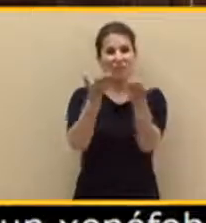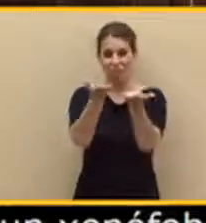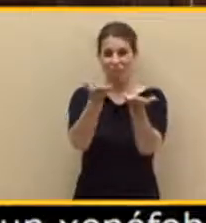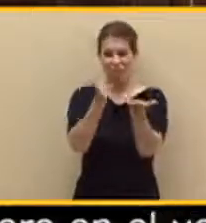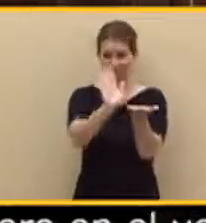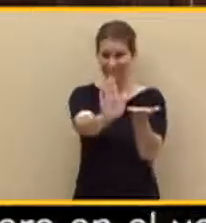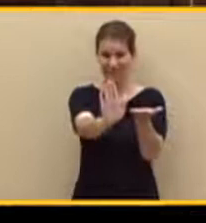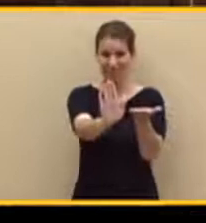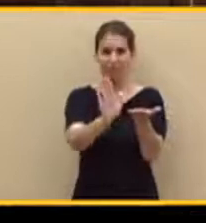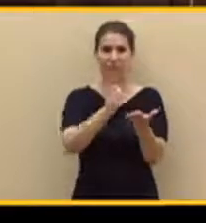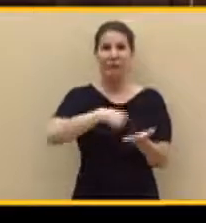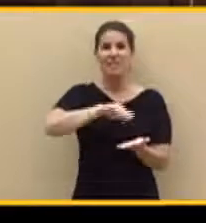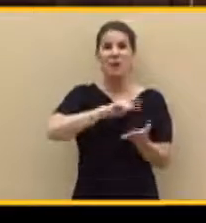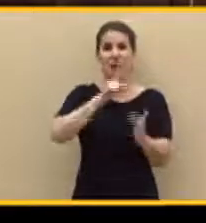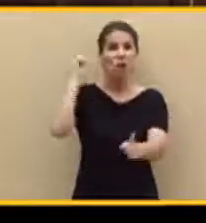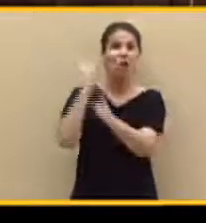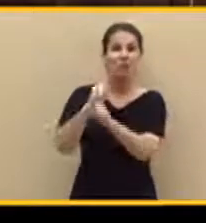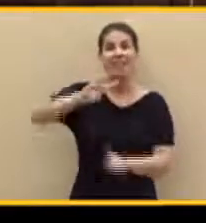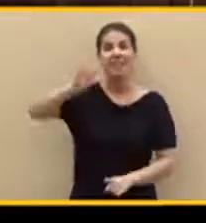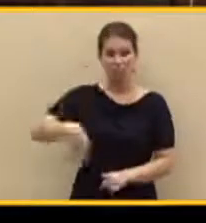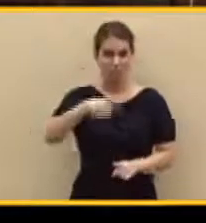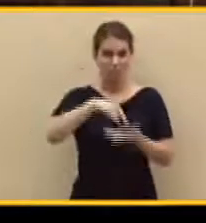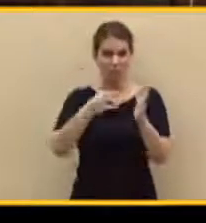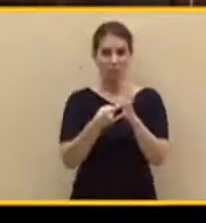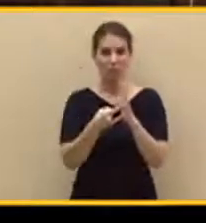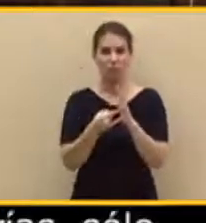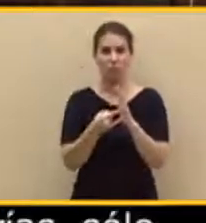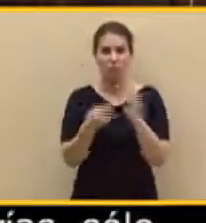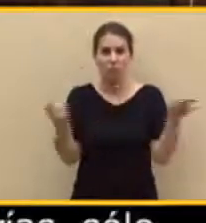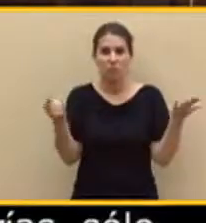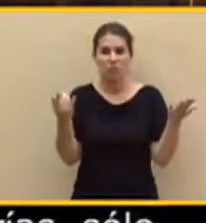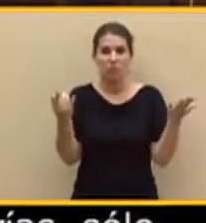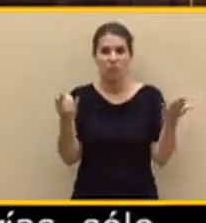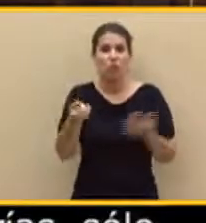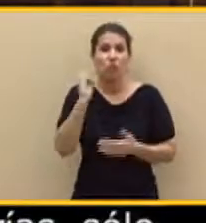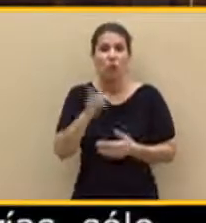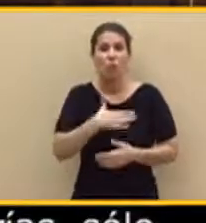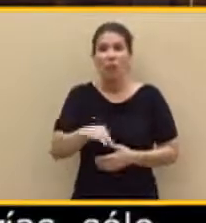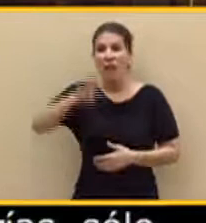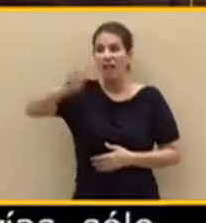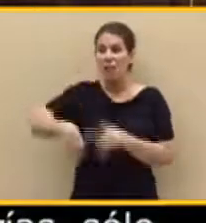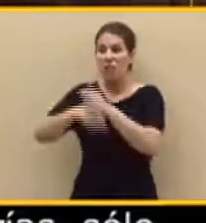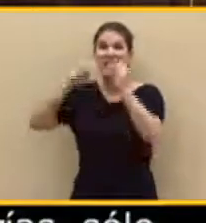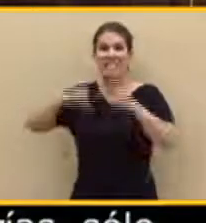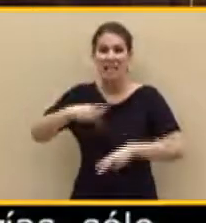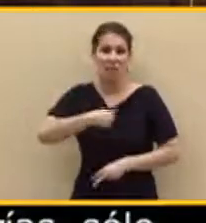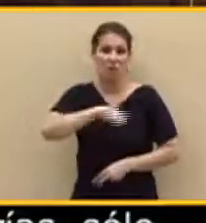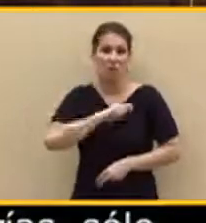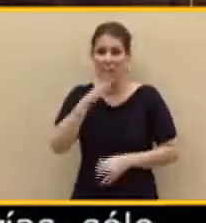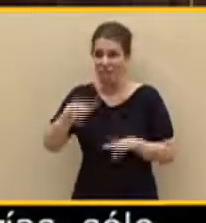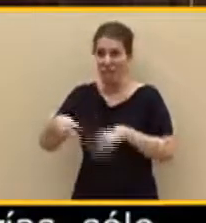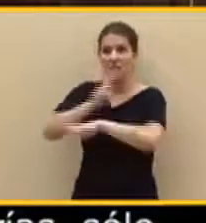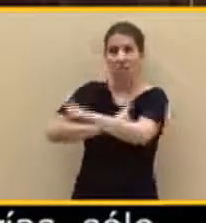Su proyecto de España contra Cataluña, señorías, solo puede dar alas a un proyecto de Cataluña sin España. Y es terrible, señorías,